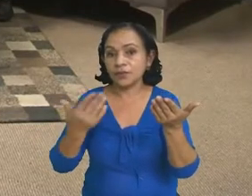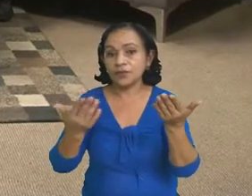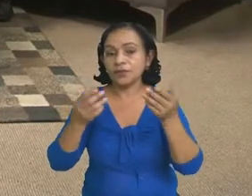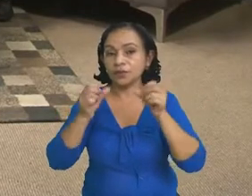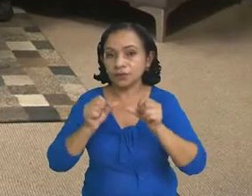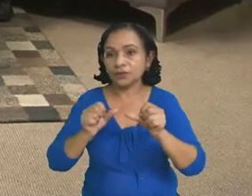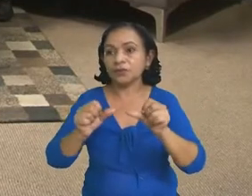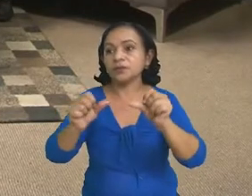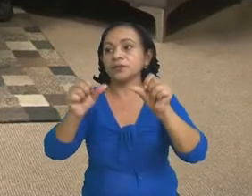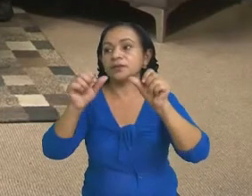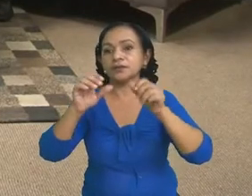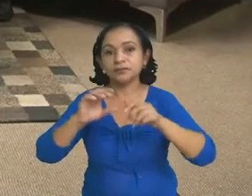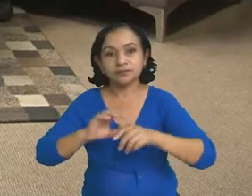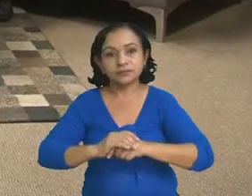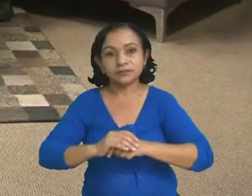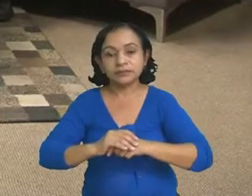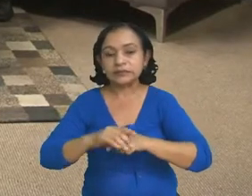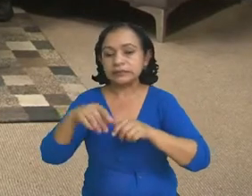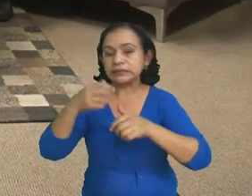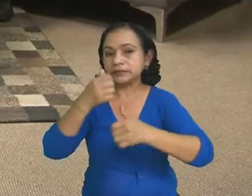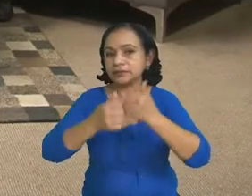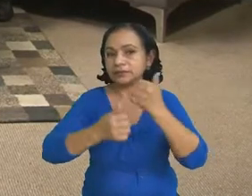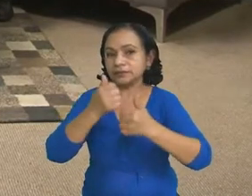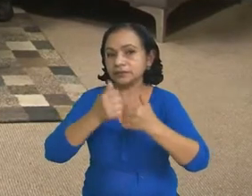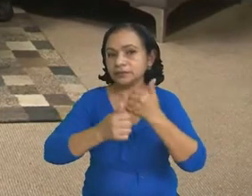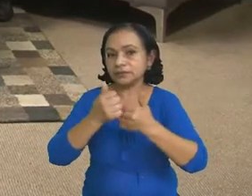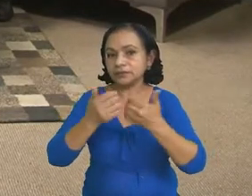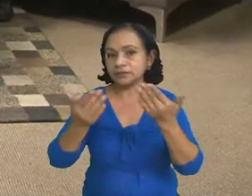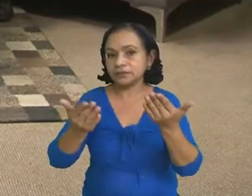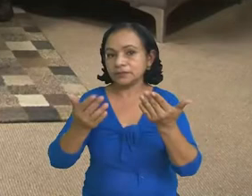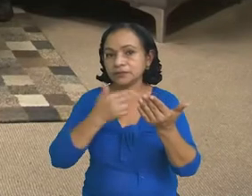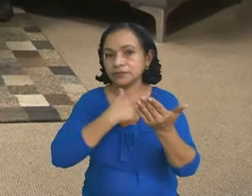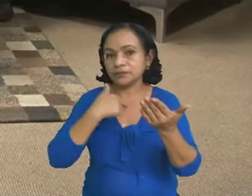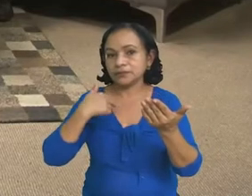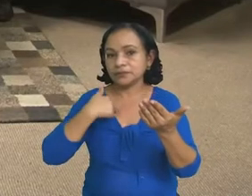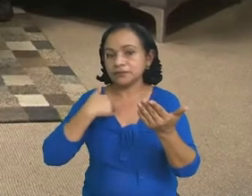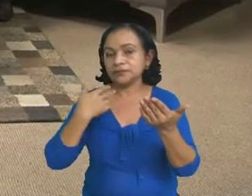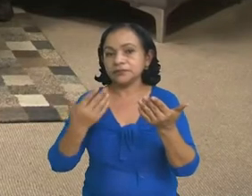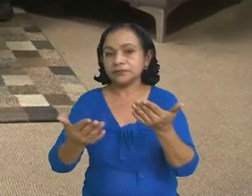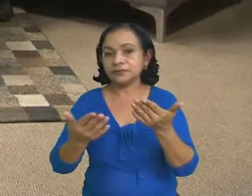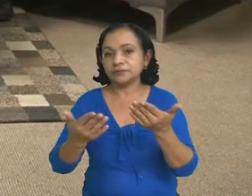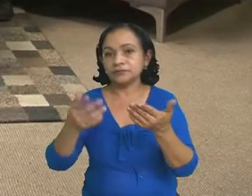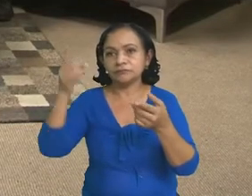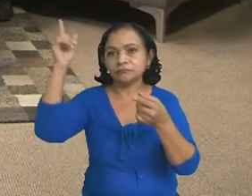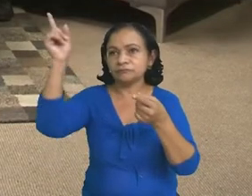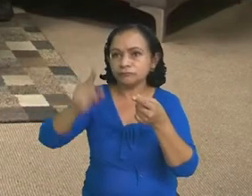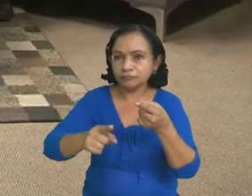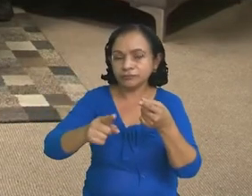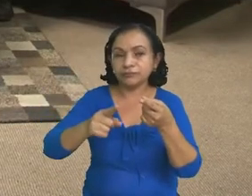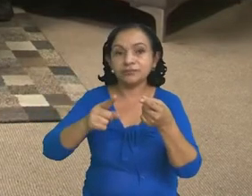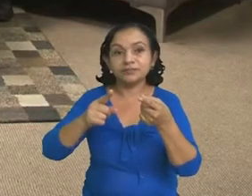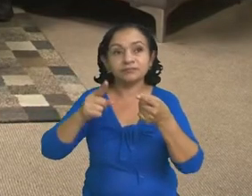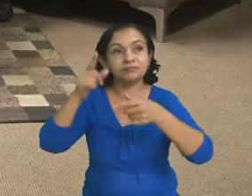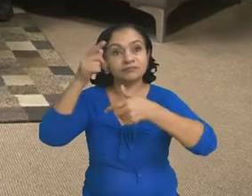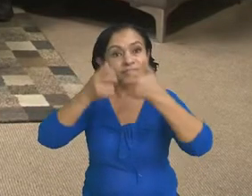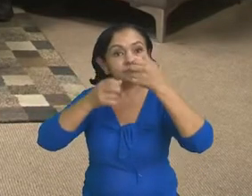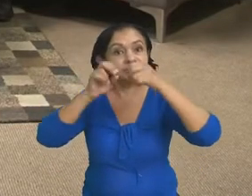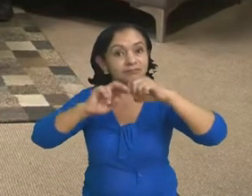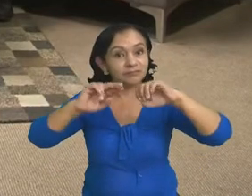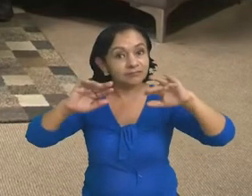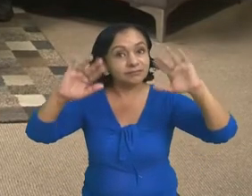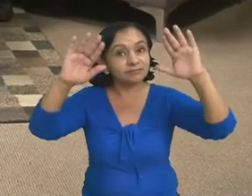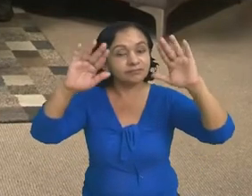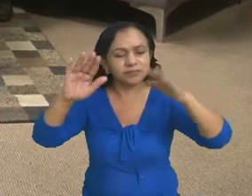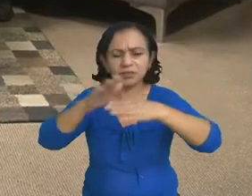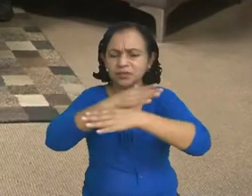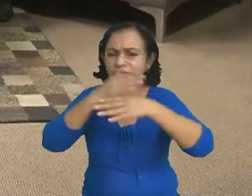continúa. Y falla de energía eléctrica, sea por rayos, descarga atmosférica, por